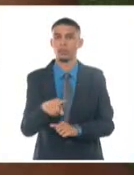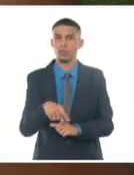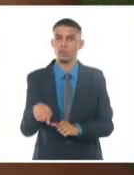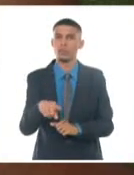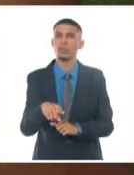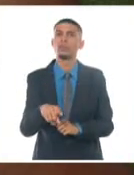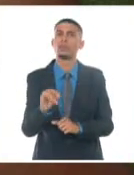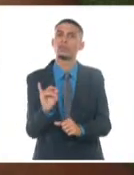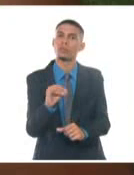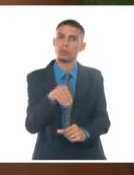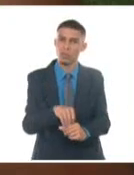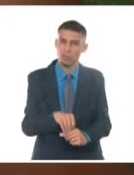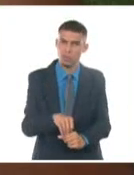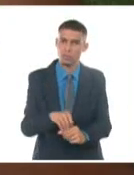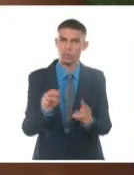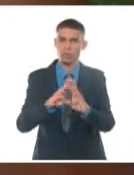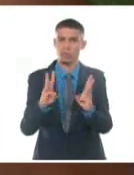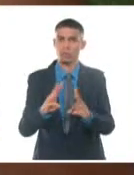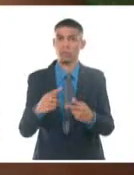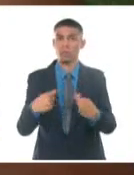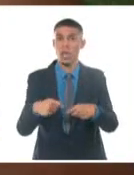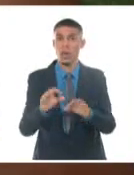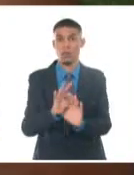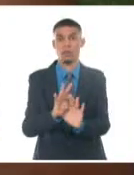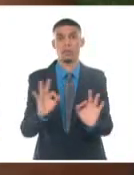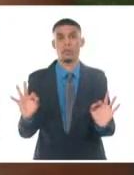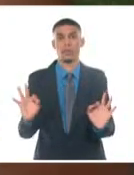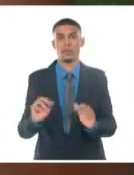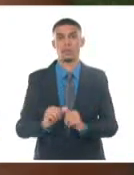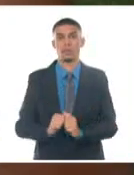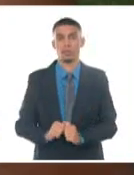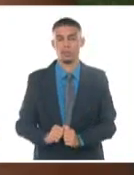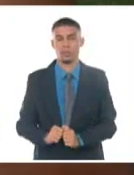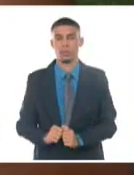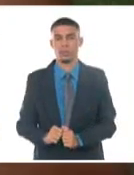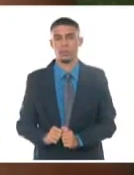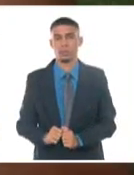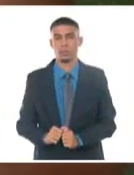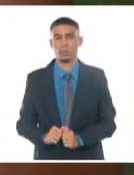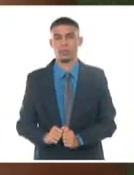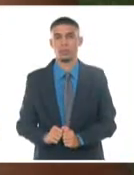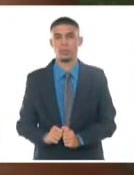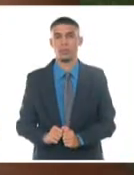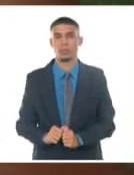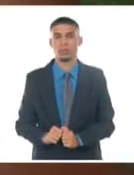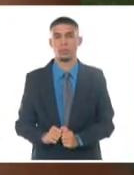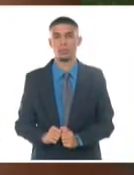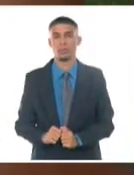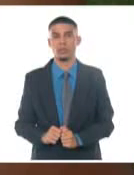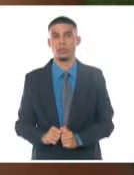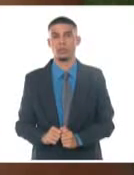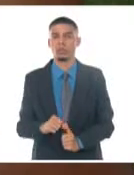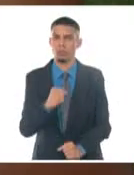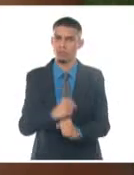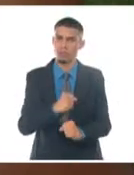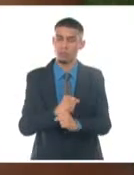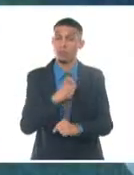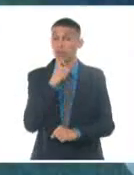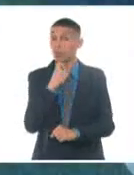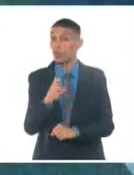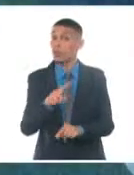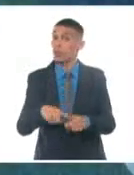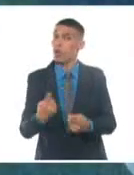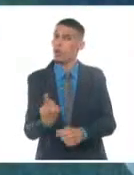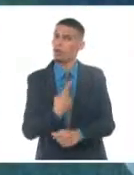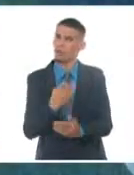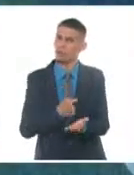portal tienen que tener una calidad para atraer a ese público. Por lo tanto, el reto de continuar elevando esa calidad.